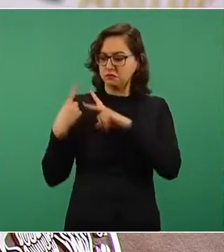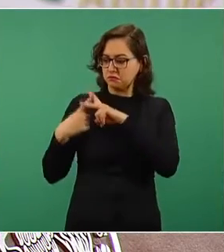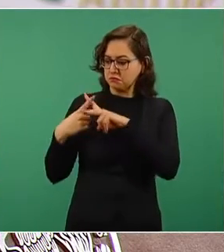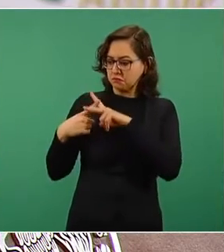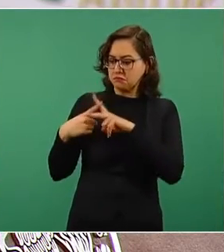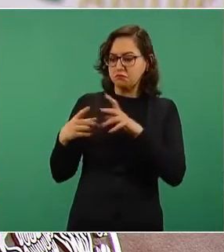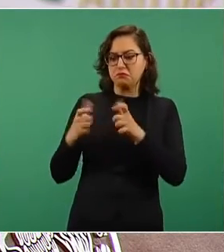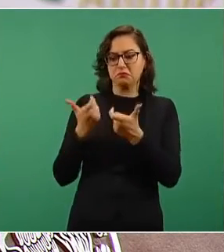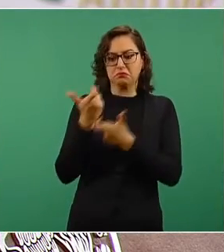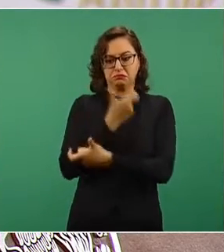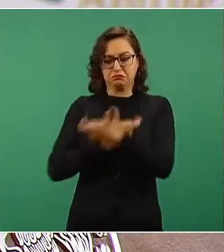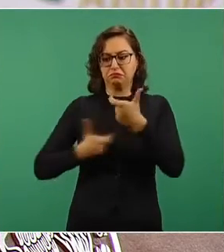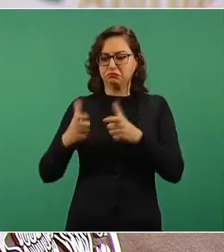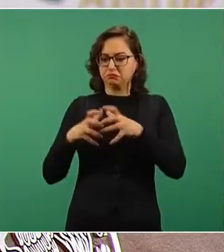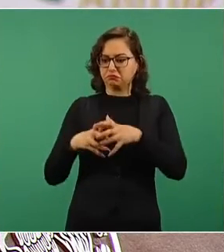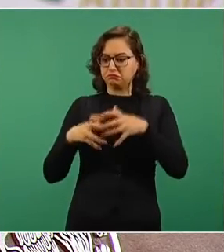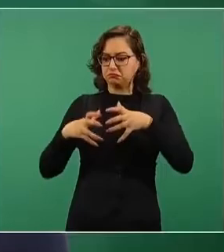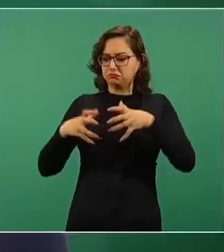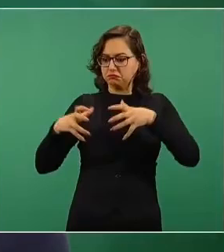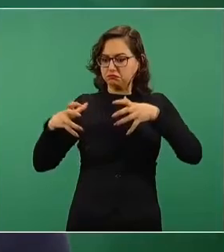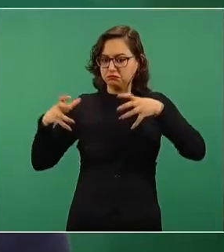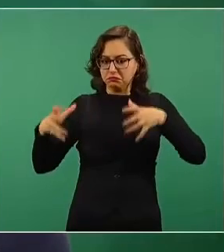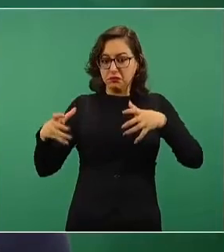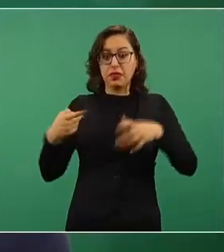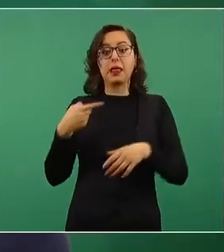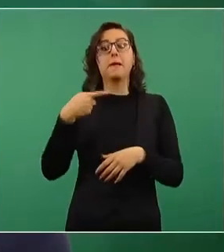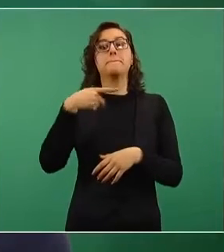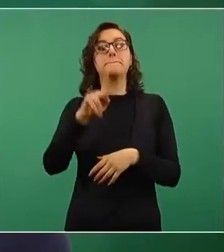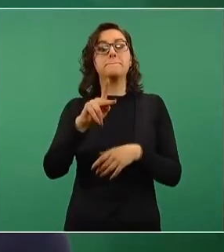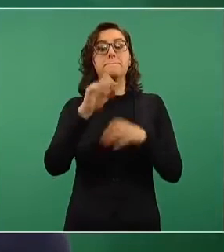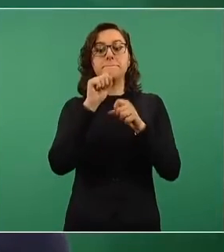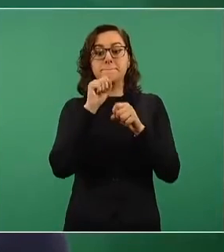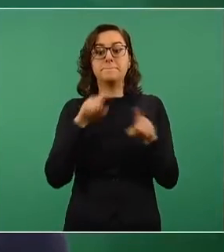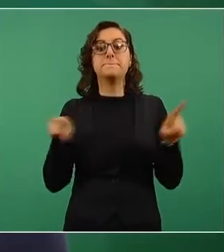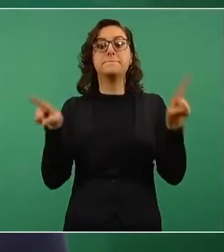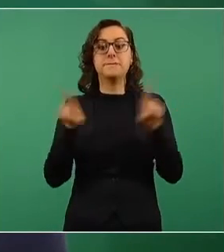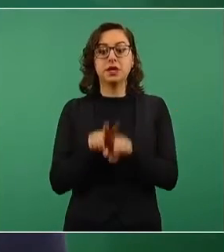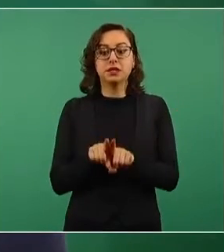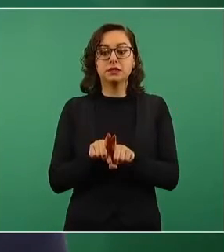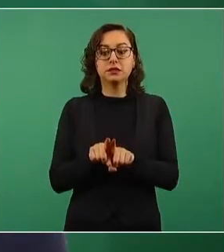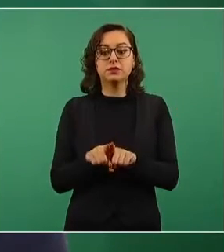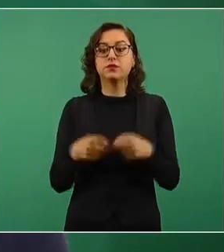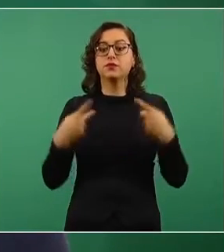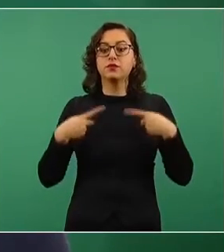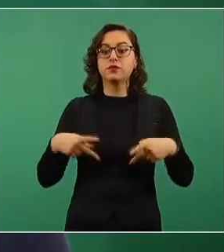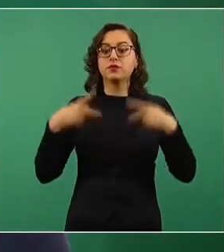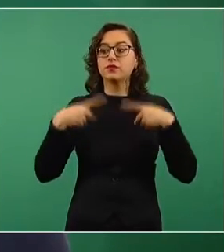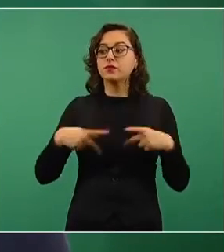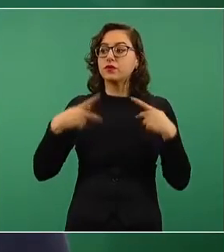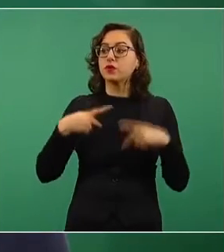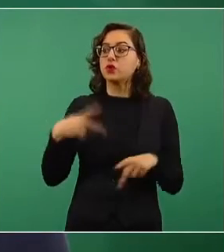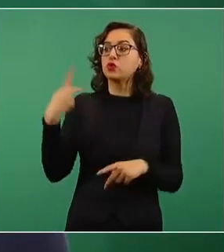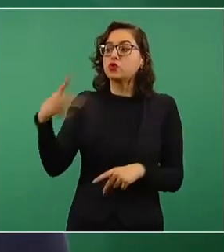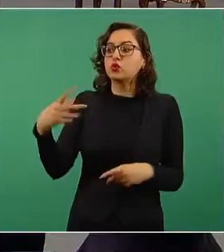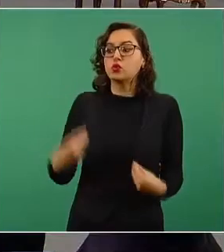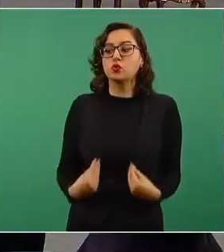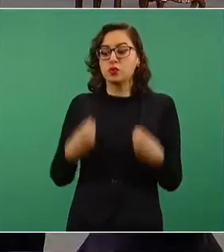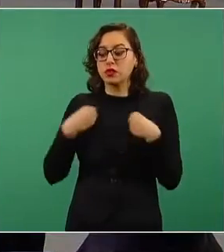de crecimiento económico, pero también de importantes resultados en materia social.